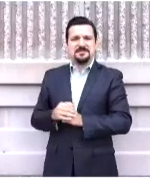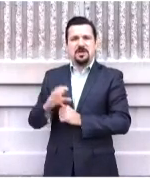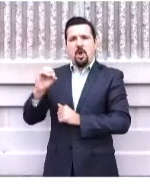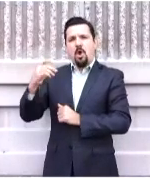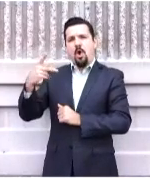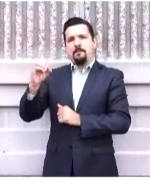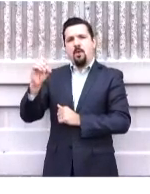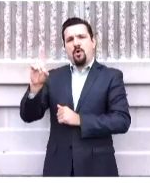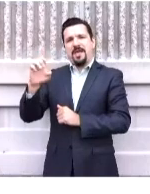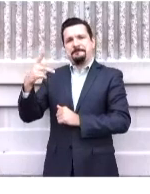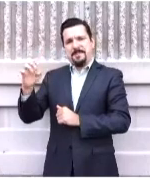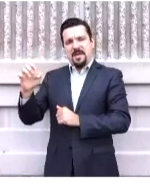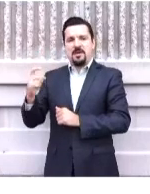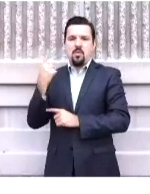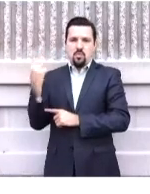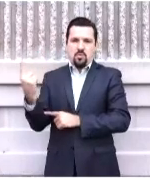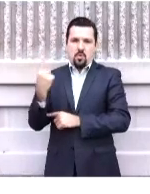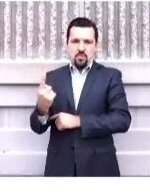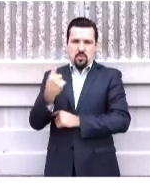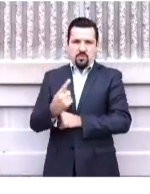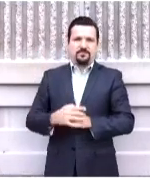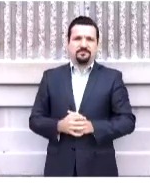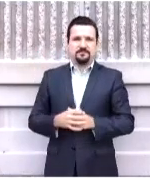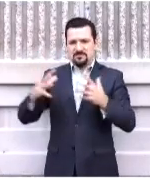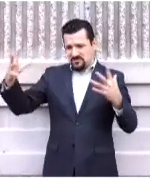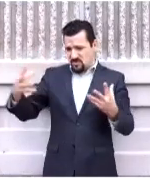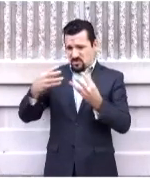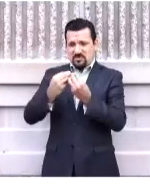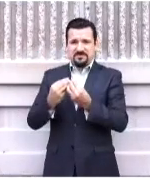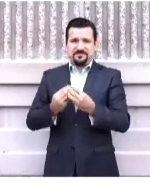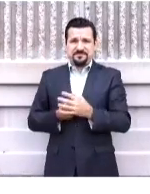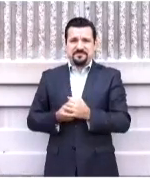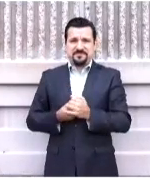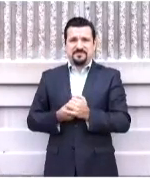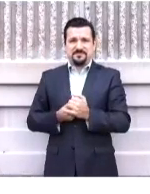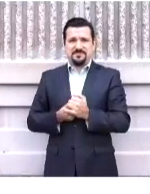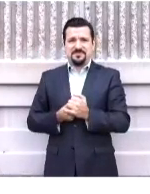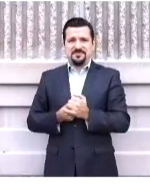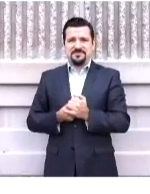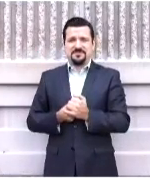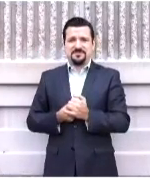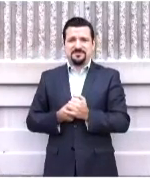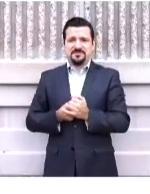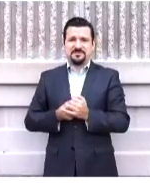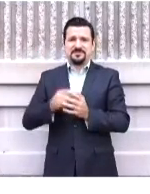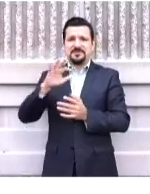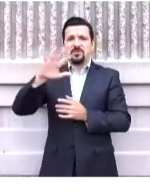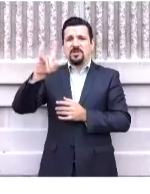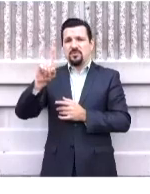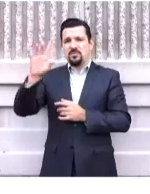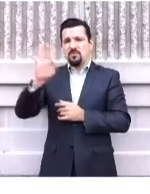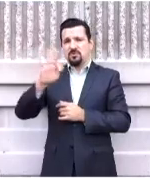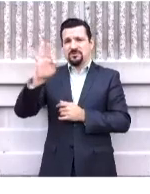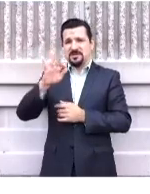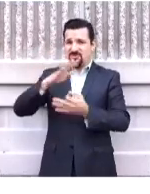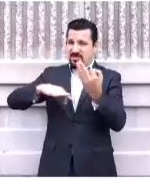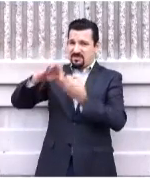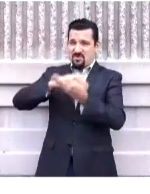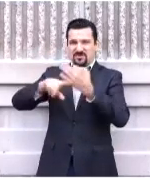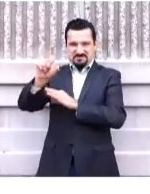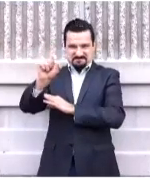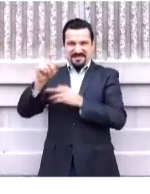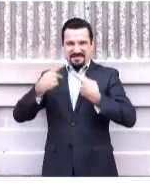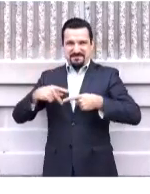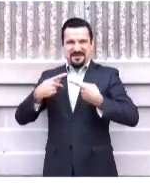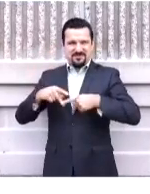Al momento, 20, es decir, el 51% de todos los casos, son considerados como leves o